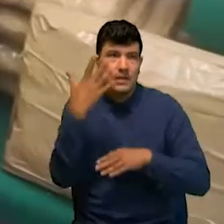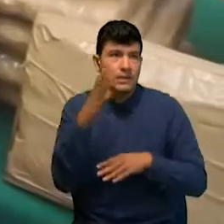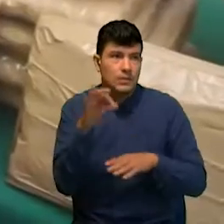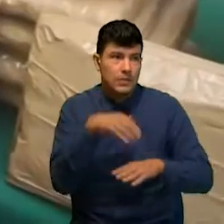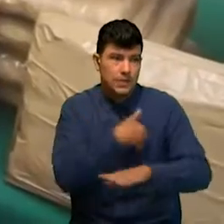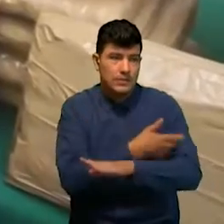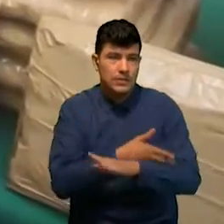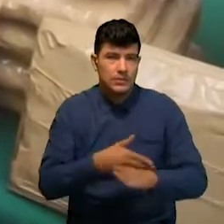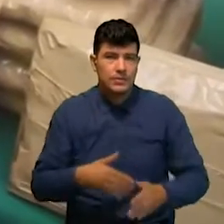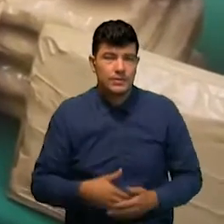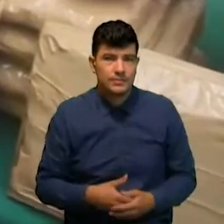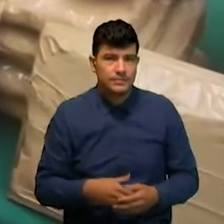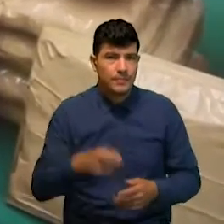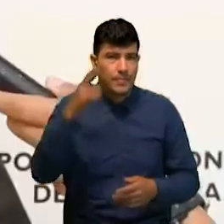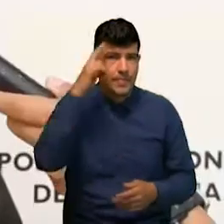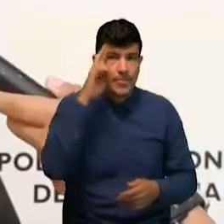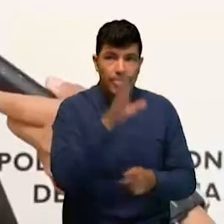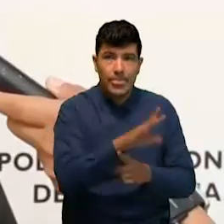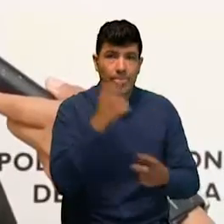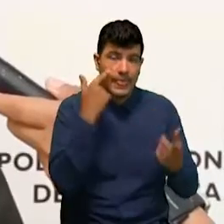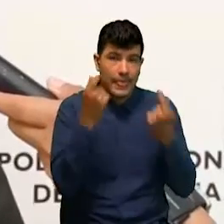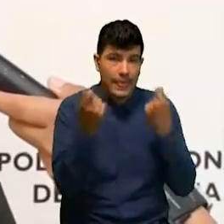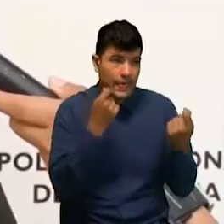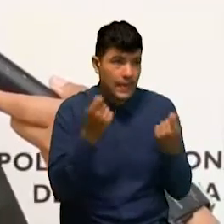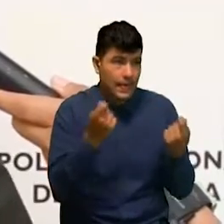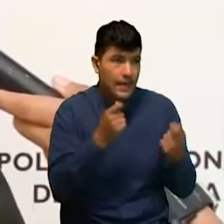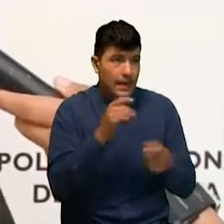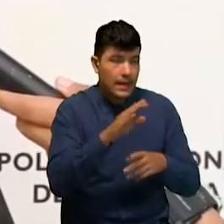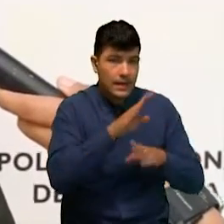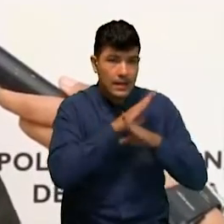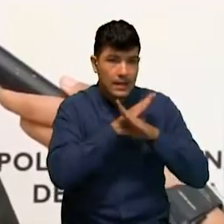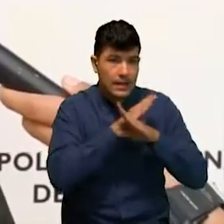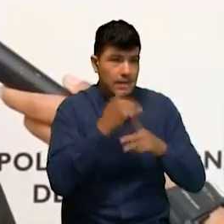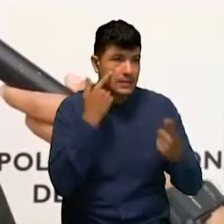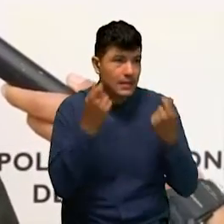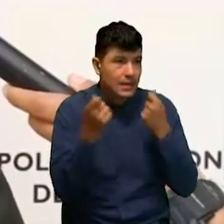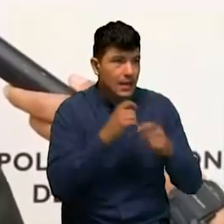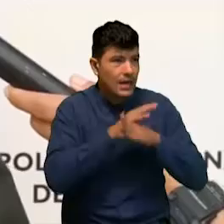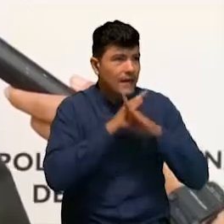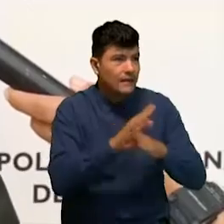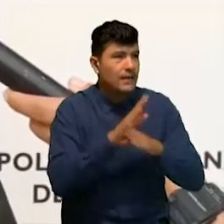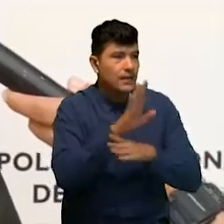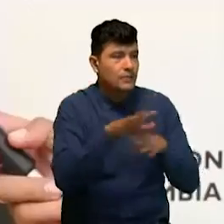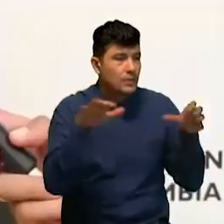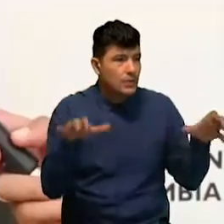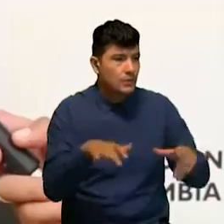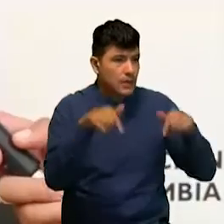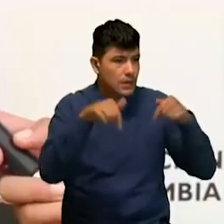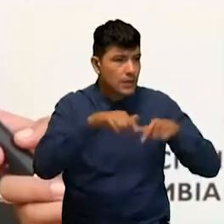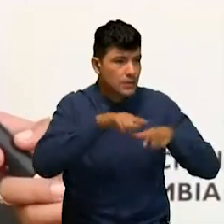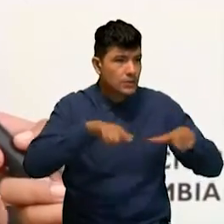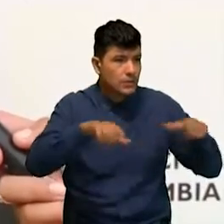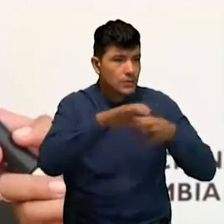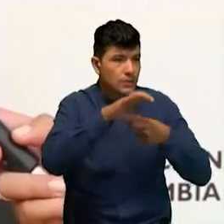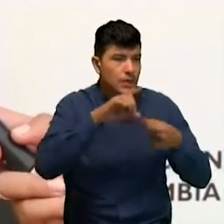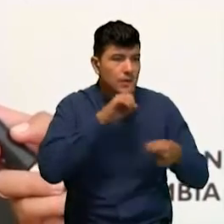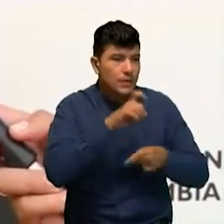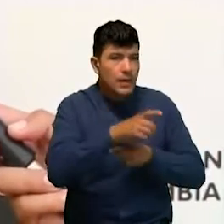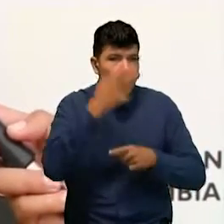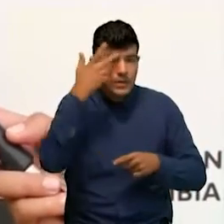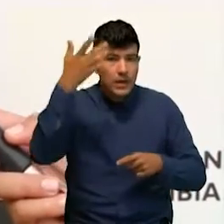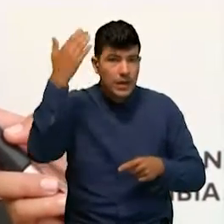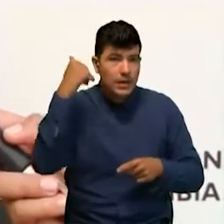de pesos la estrategia contra este flagelo sigue siendo contundente en esta área metropolitana de bucaramanga teniendo en cuenta las grandes incautaciones